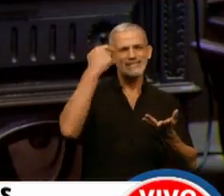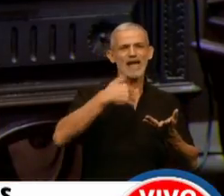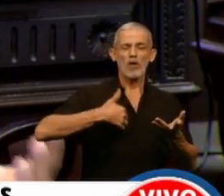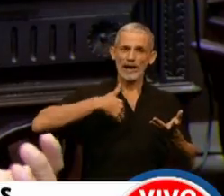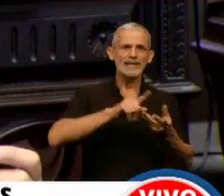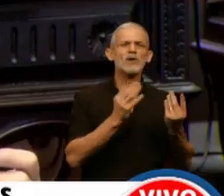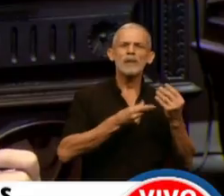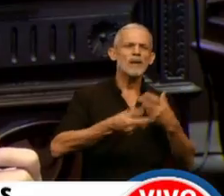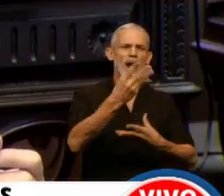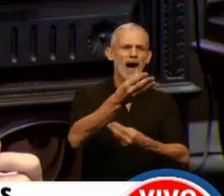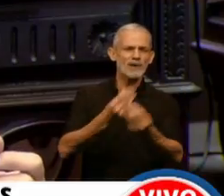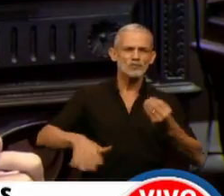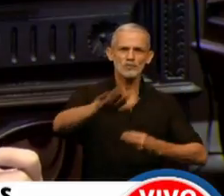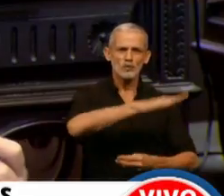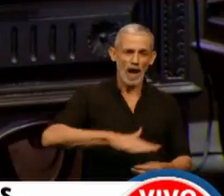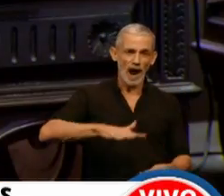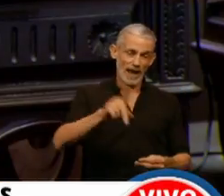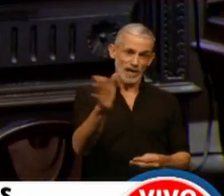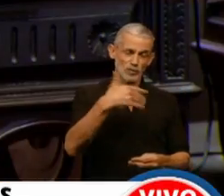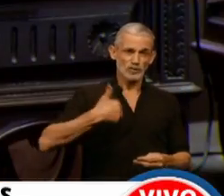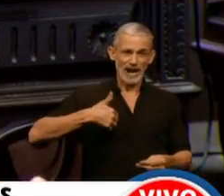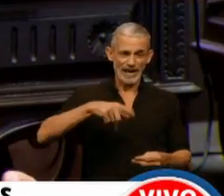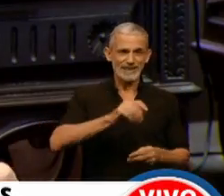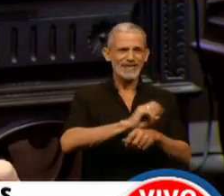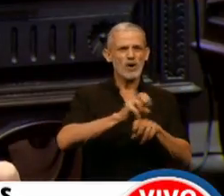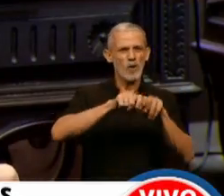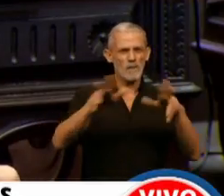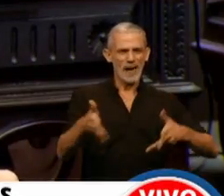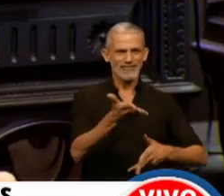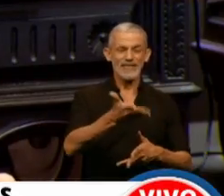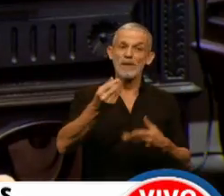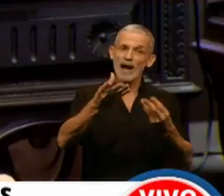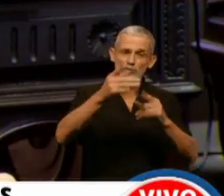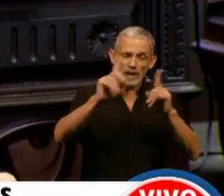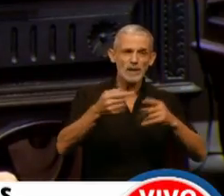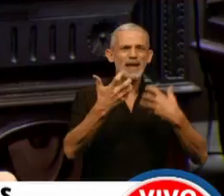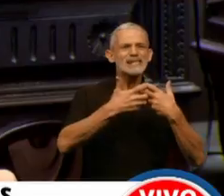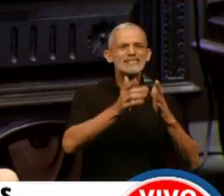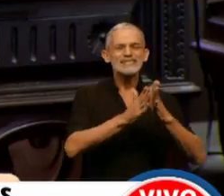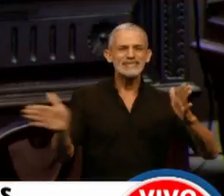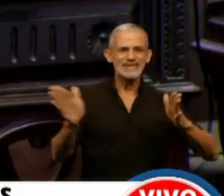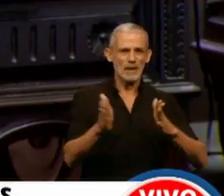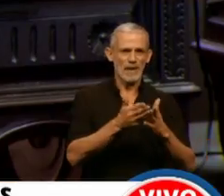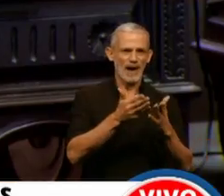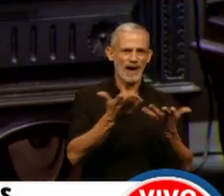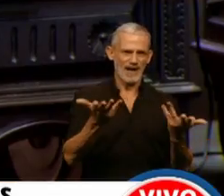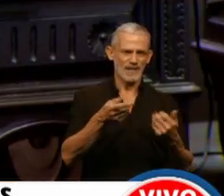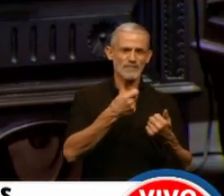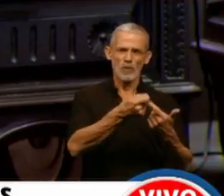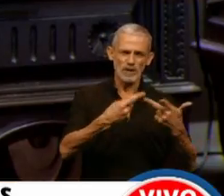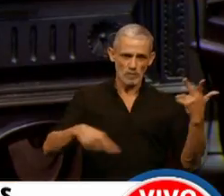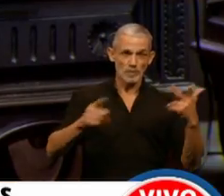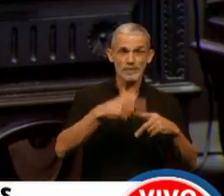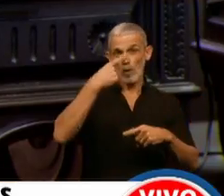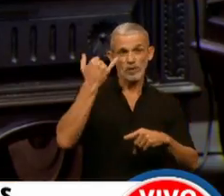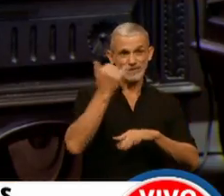para ayudar a todos los argentinos en la pandemia y ayudar al sistema de seguridad social y por último